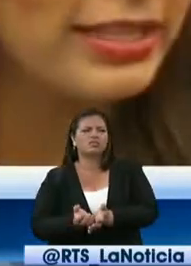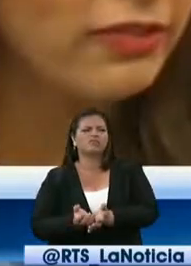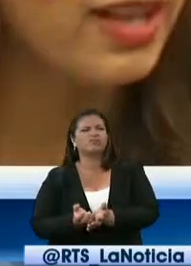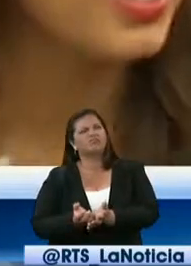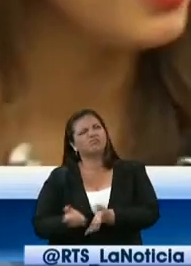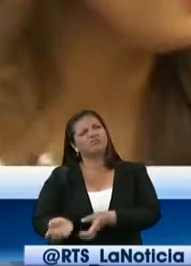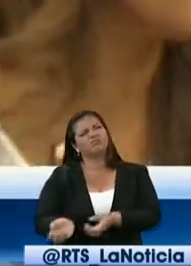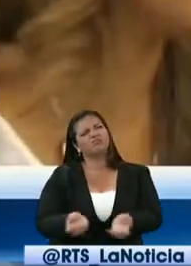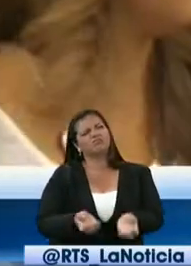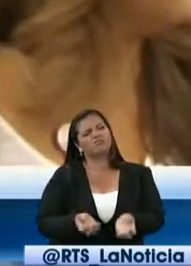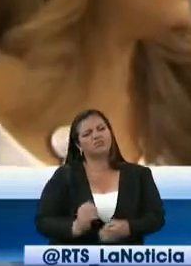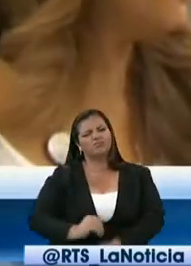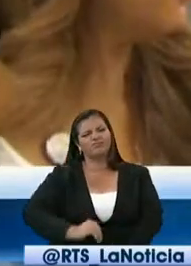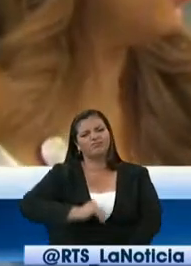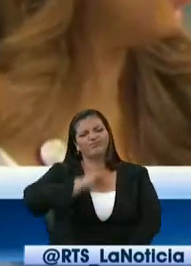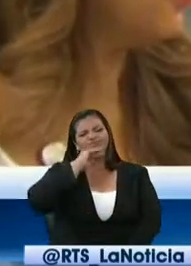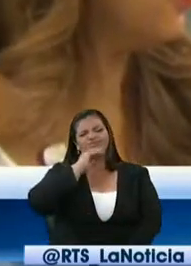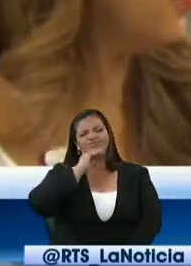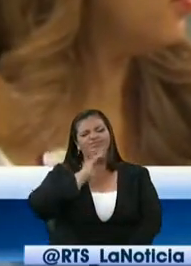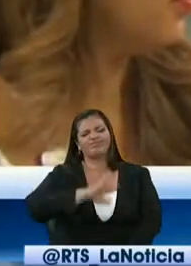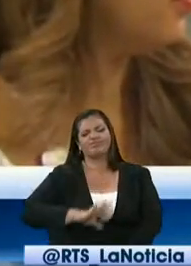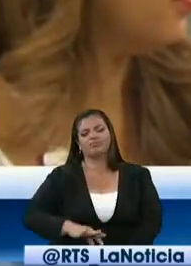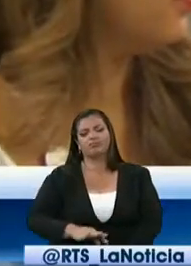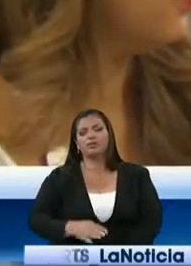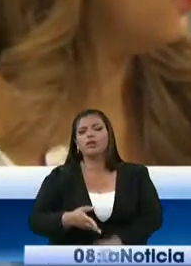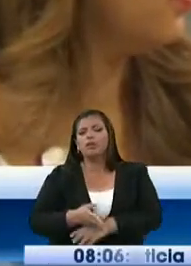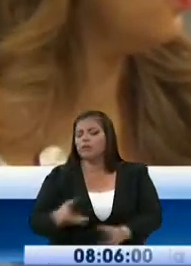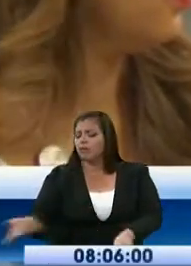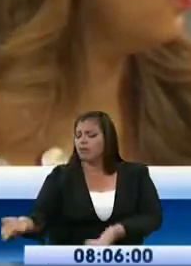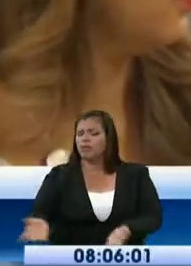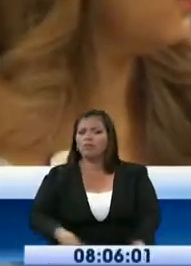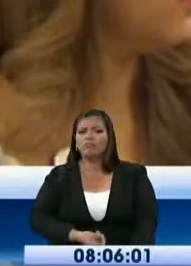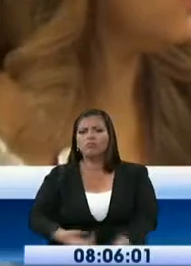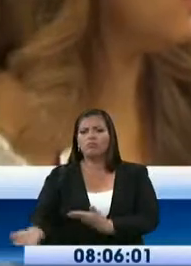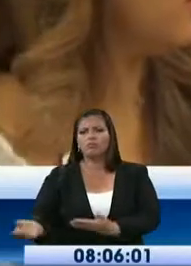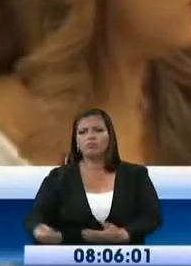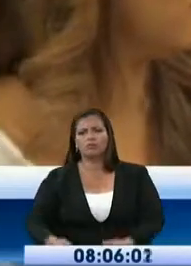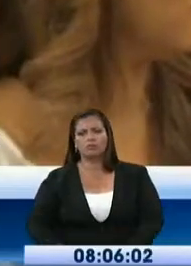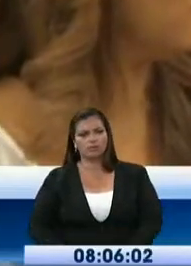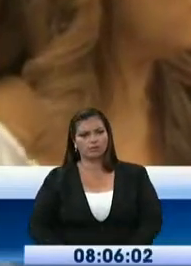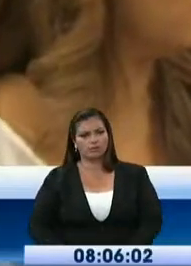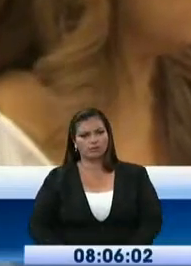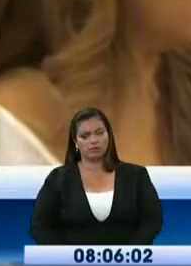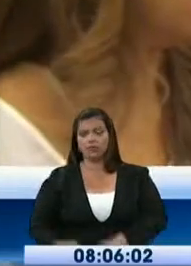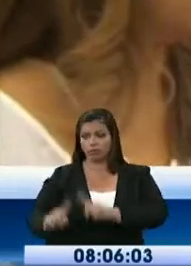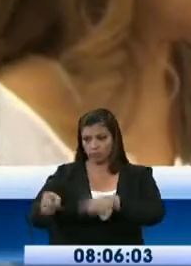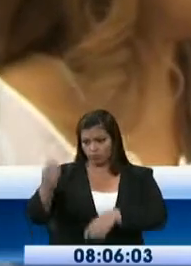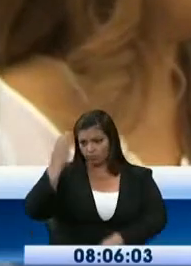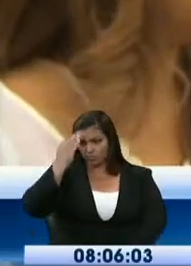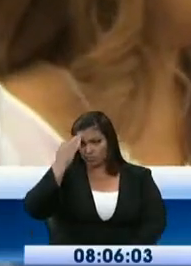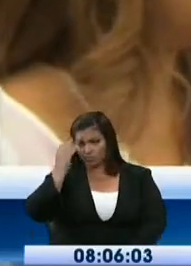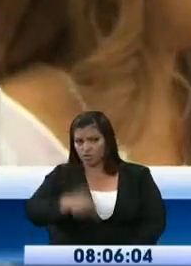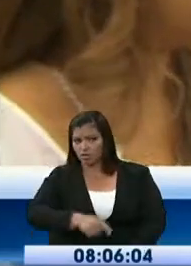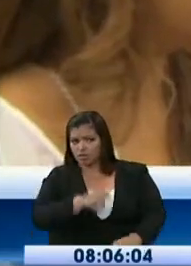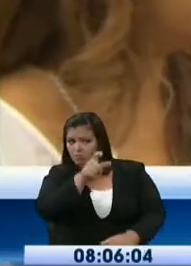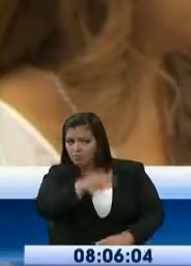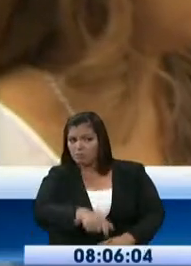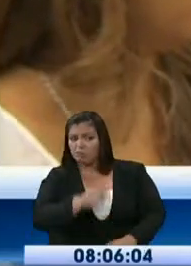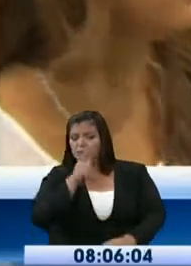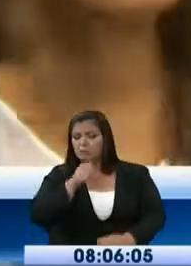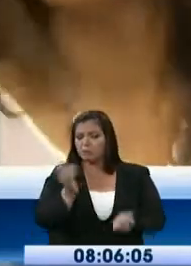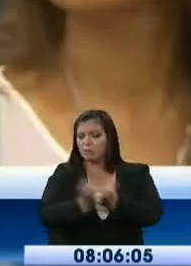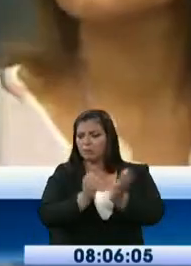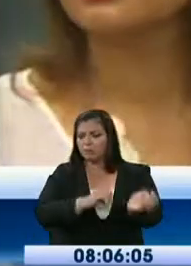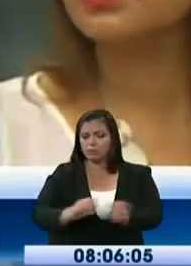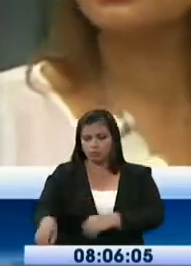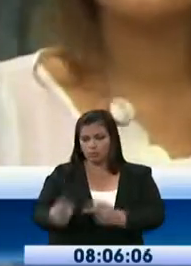los identifican, ¿qué les dicen? Bueno, cuando... Por mí yo no lo sé ver porque yo vivo por el otro lado, ¿no? Yo voy de pasado ahorita. Pero de